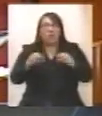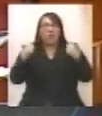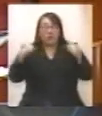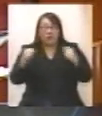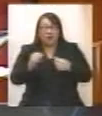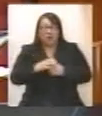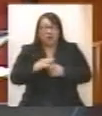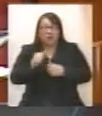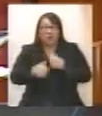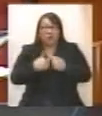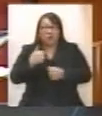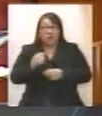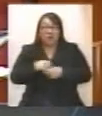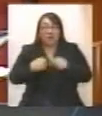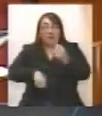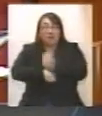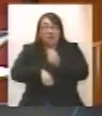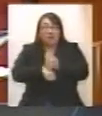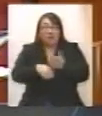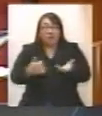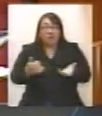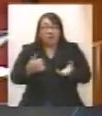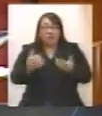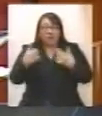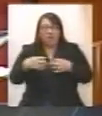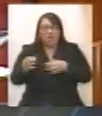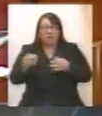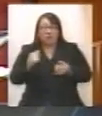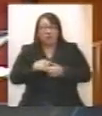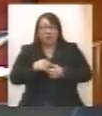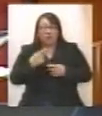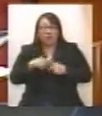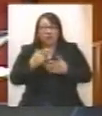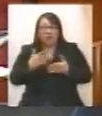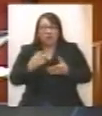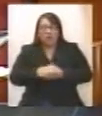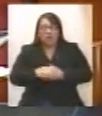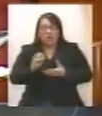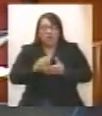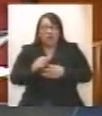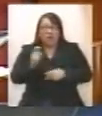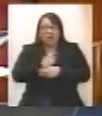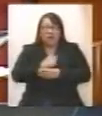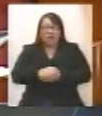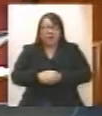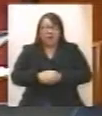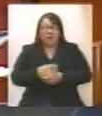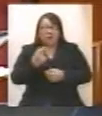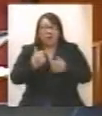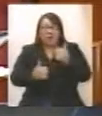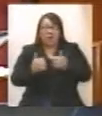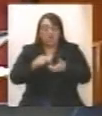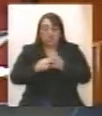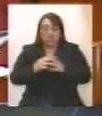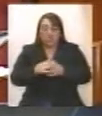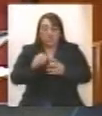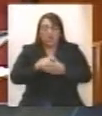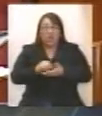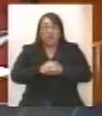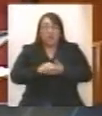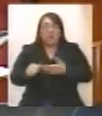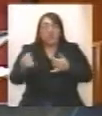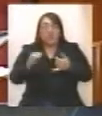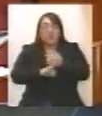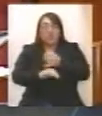deportivos, principalmente en el fútbol, se ha planteado una serie de medidas inmediatas, para lo cual en el mes de